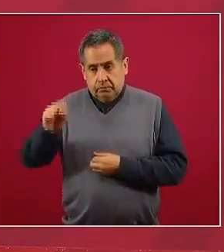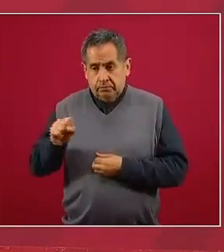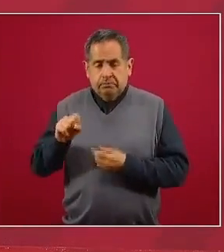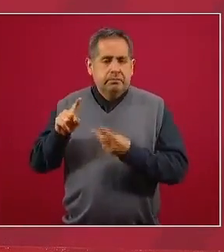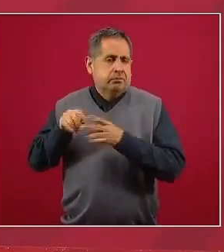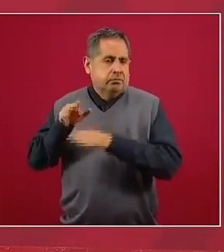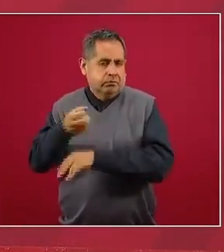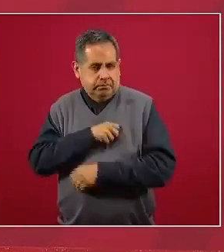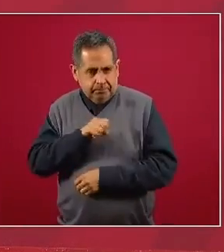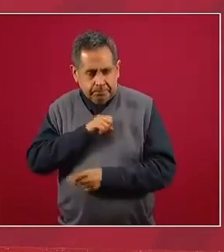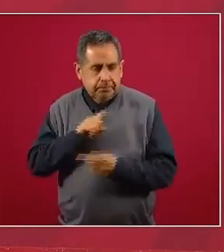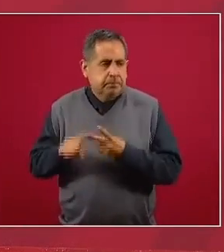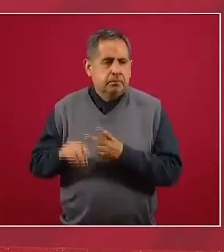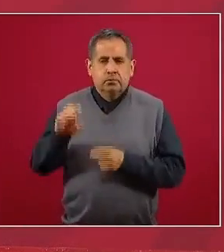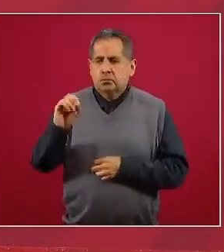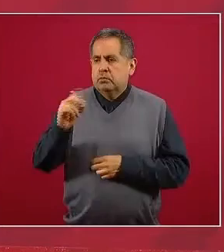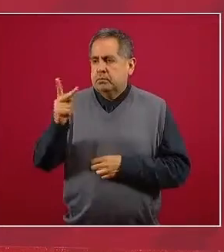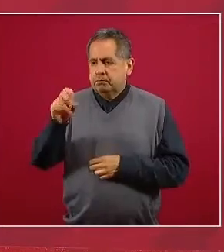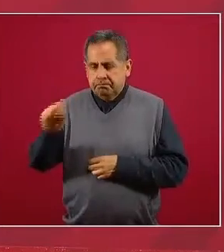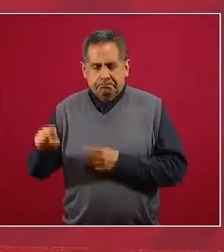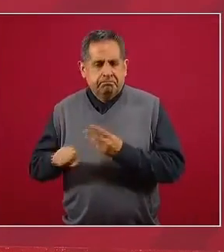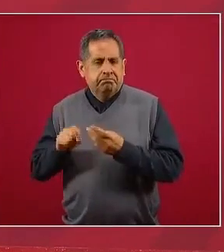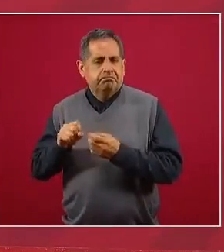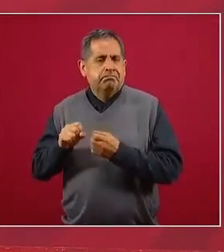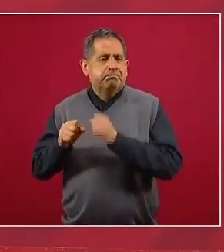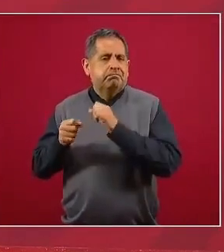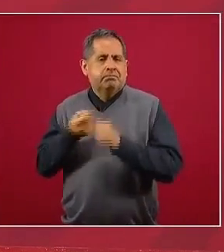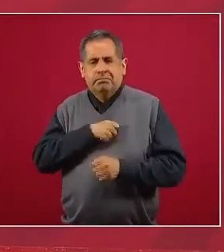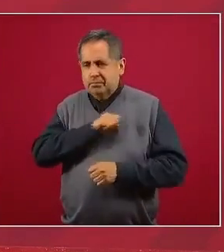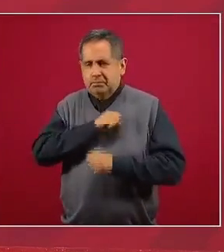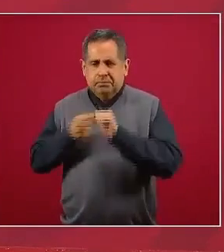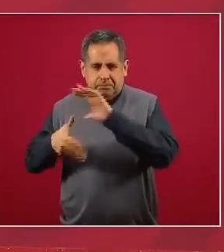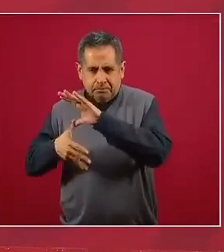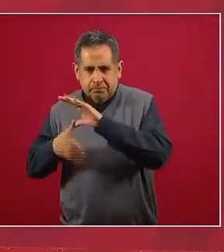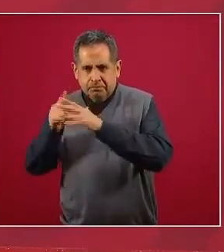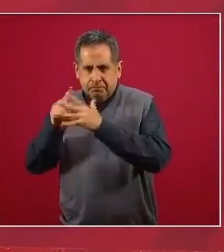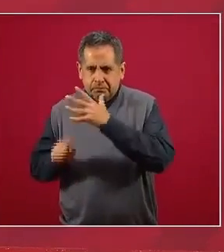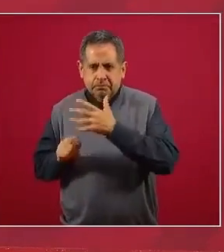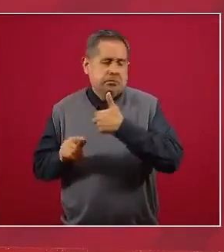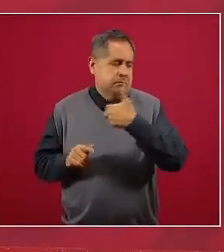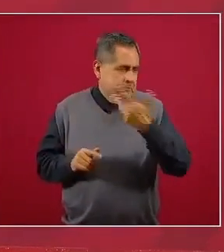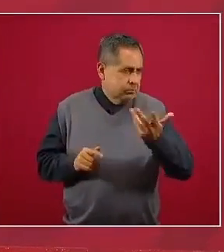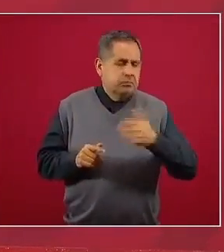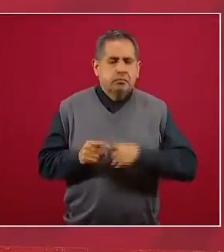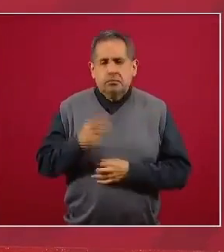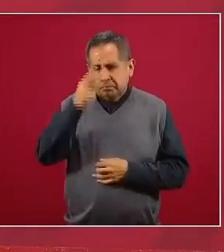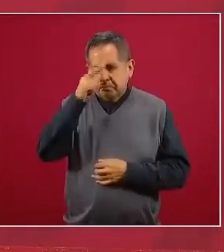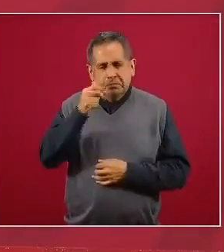especializada en salud, la Organización Panamericana de la Salud, especializada en salud en el continente americano.